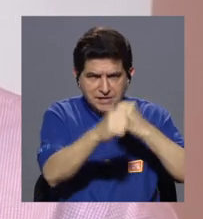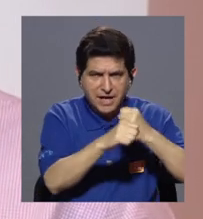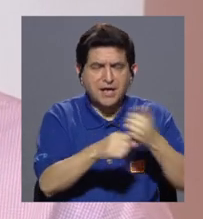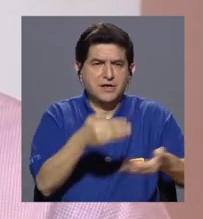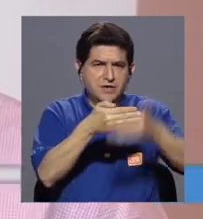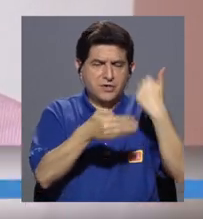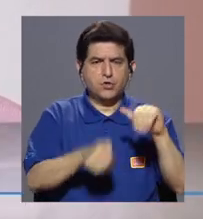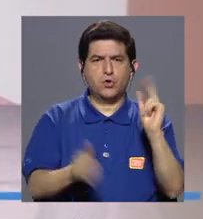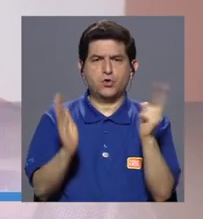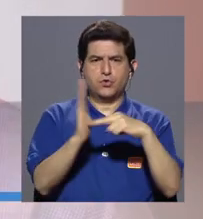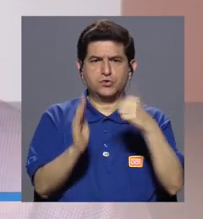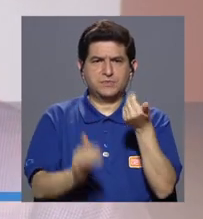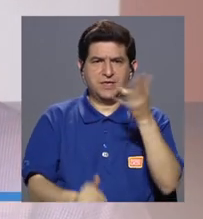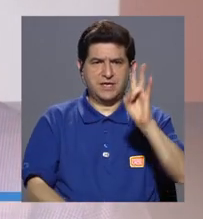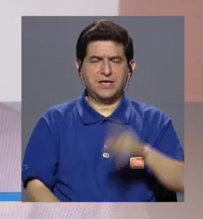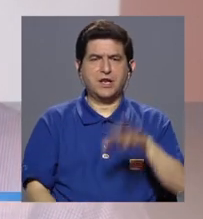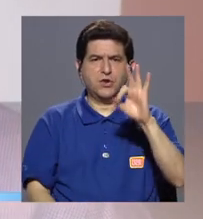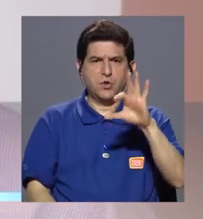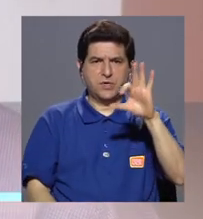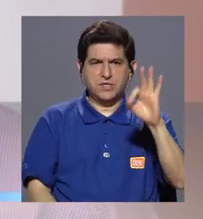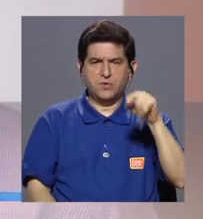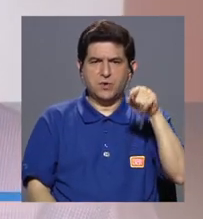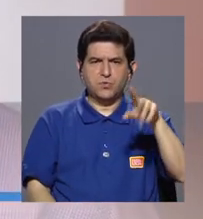año pasado, en el 2017, se generó el